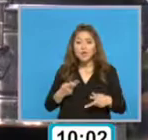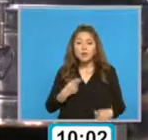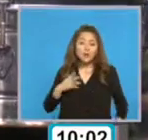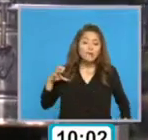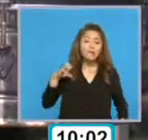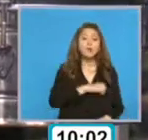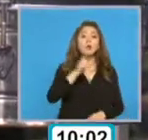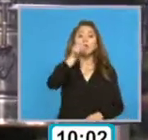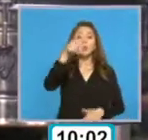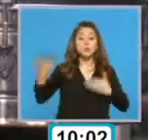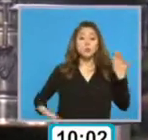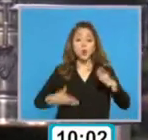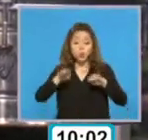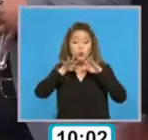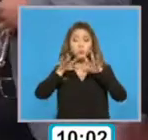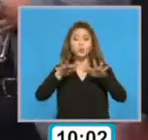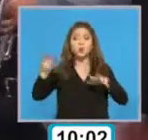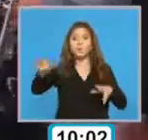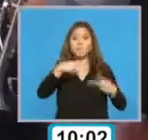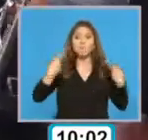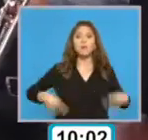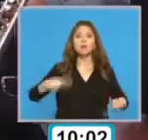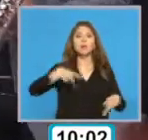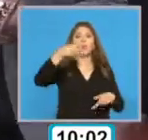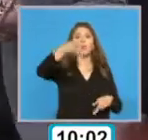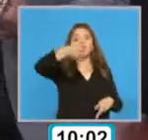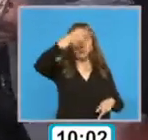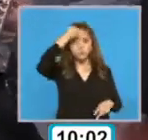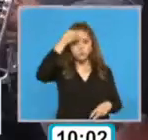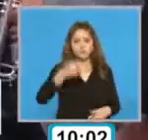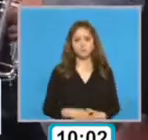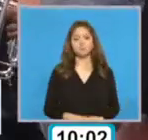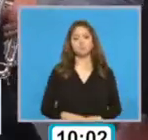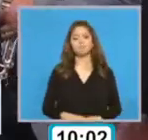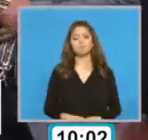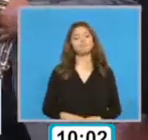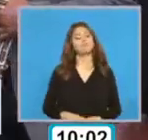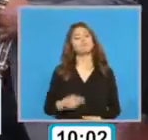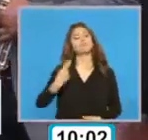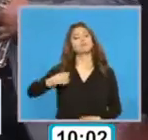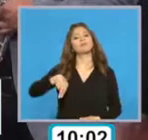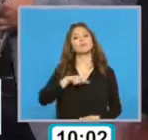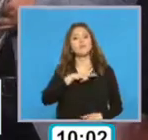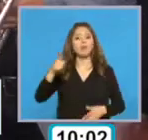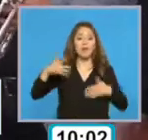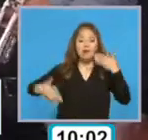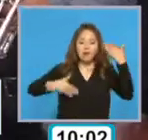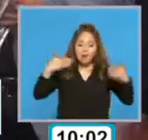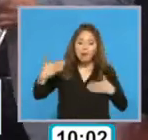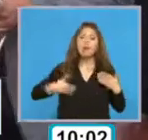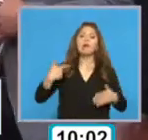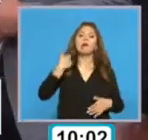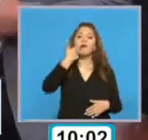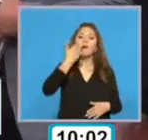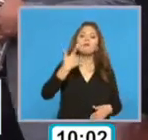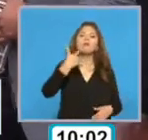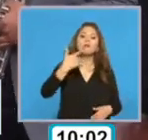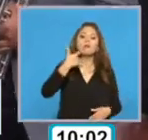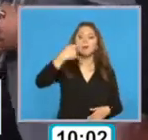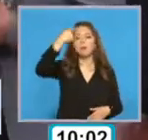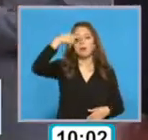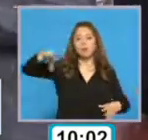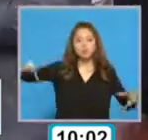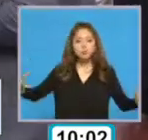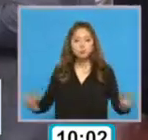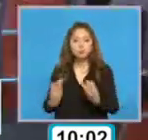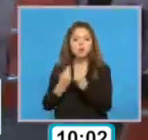mucha proyección y eso es importante. Sí, muchas Que gracias. proyecten. La verdad, Dani, hacemos las cosas con mucha alegría. Ujú. Siempre tratamos de dar lo mejor de nosotros.